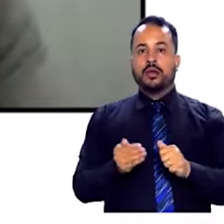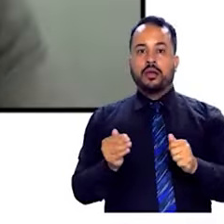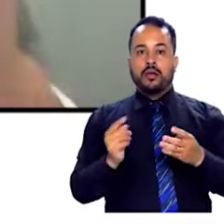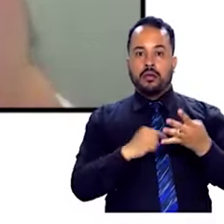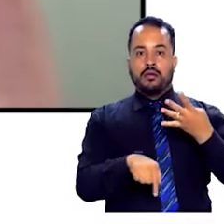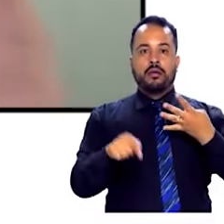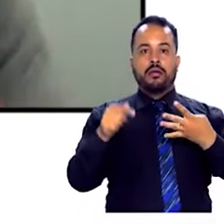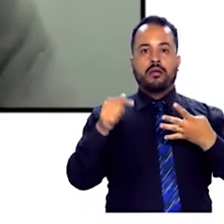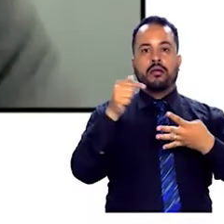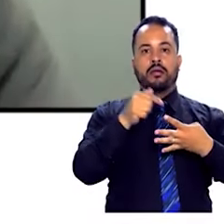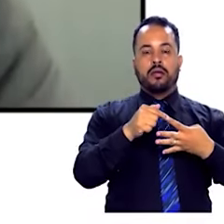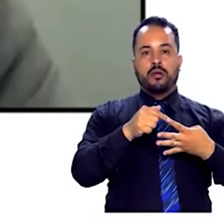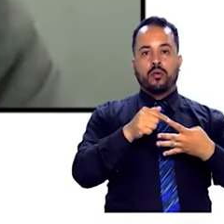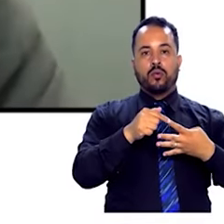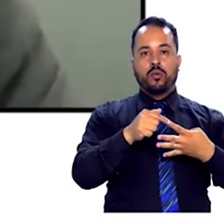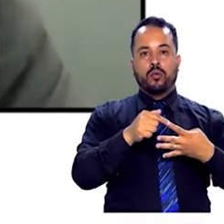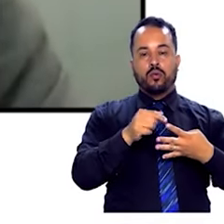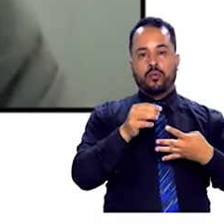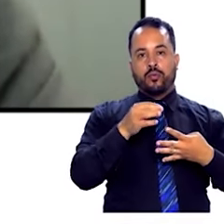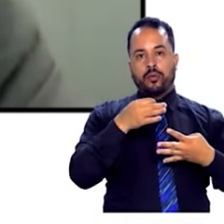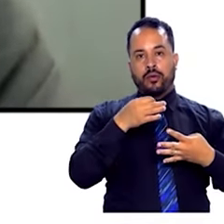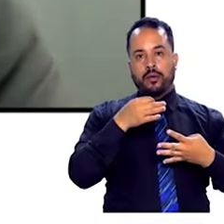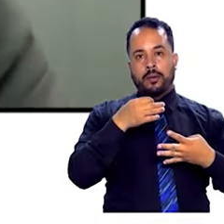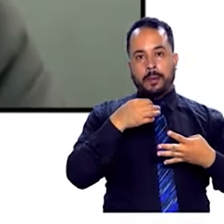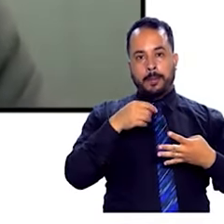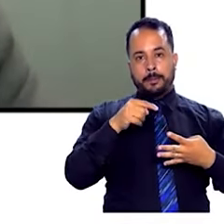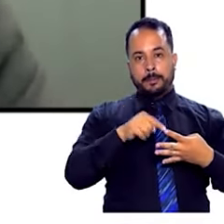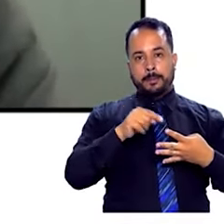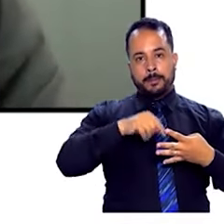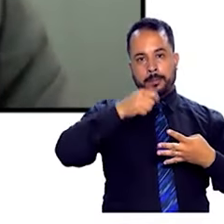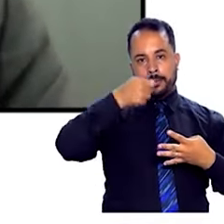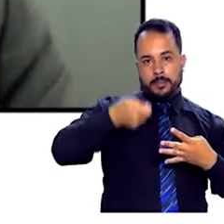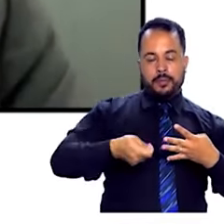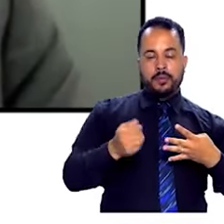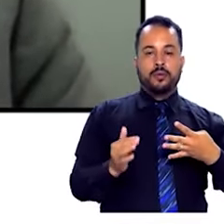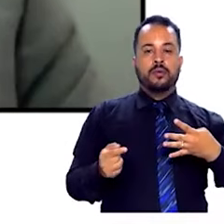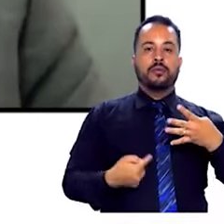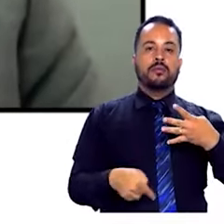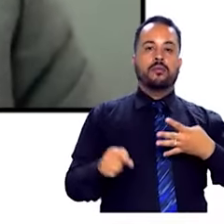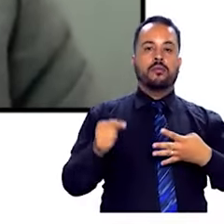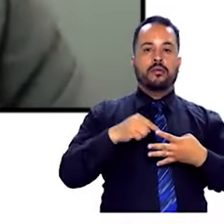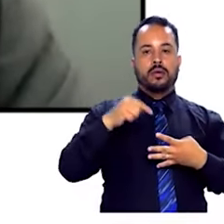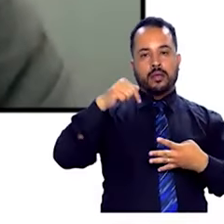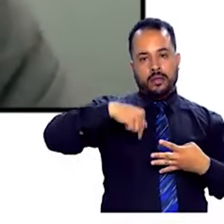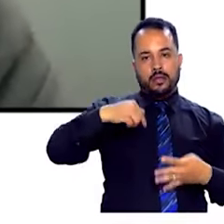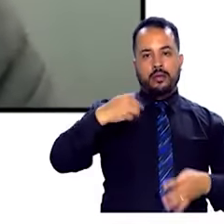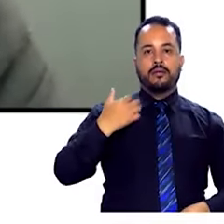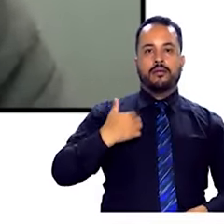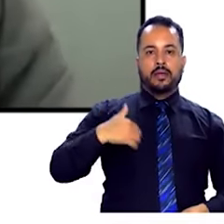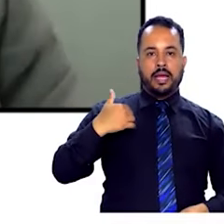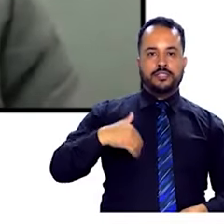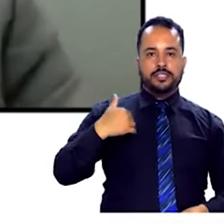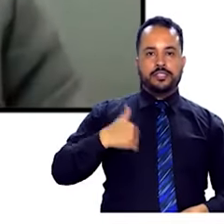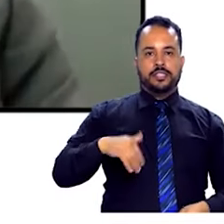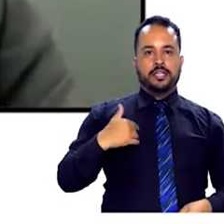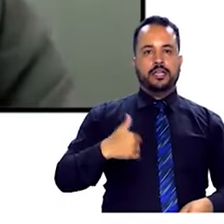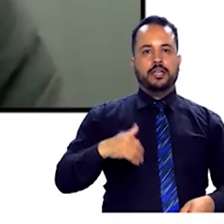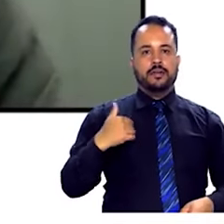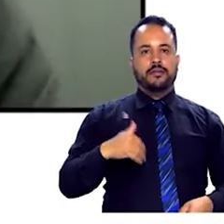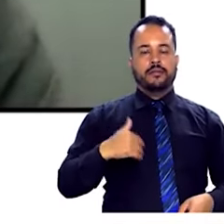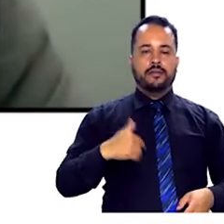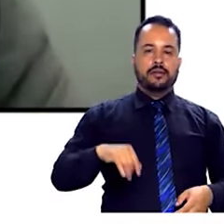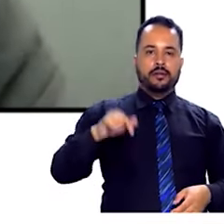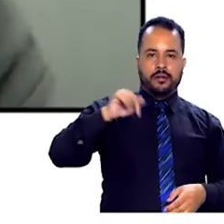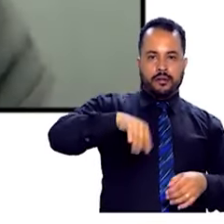también Prim ámbito en el que la corte ha ampliado en este caso los alcances de su competencia acudiendo